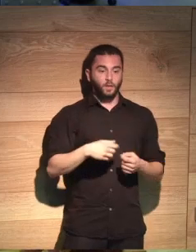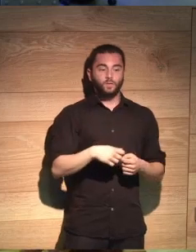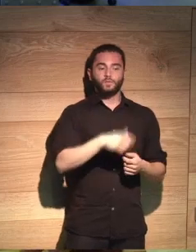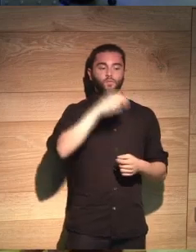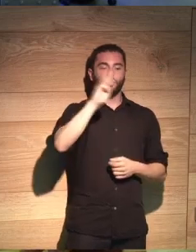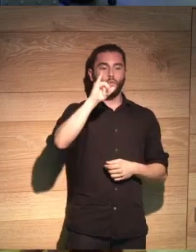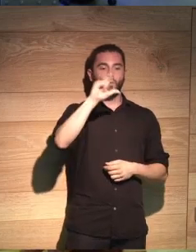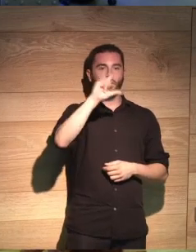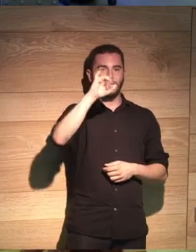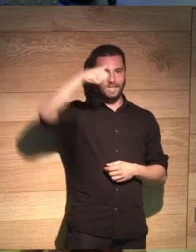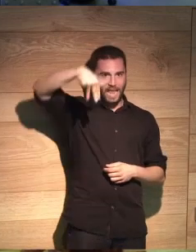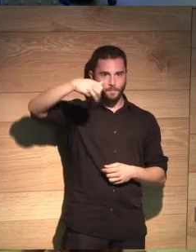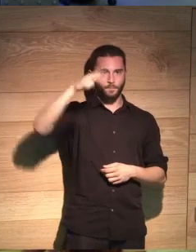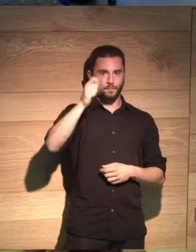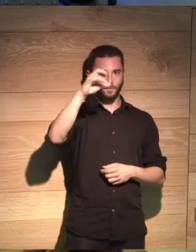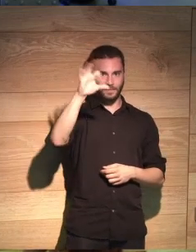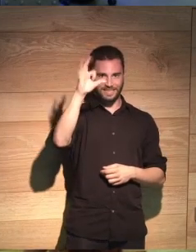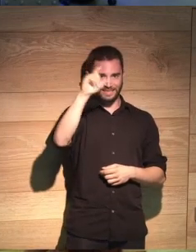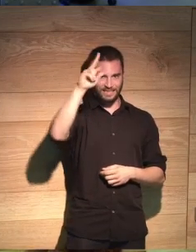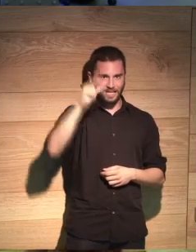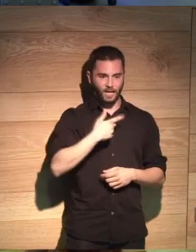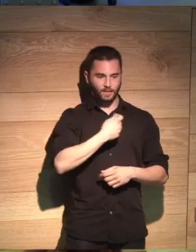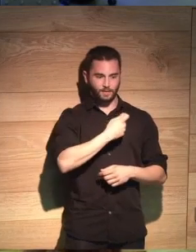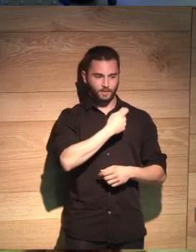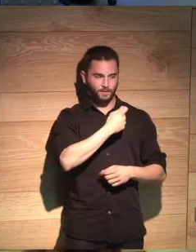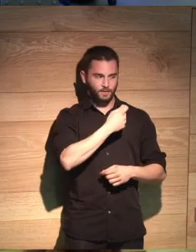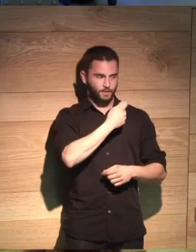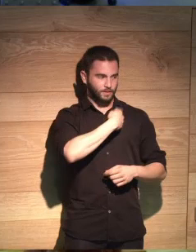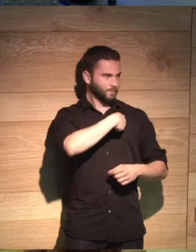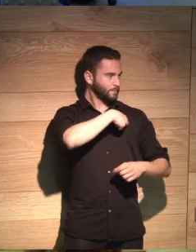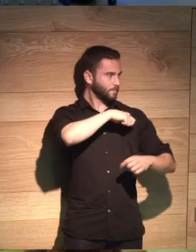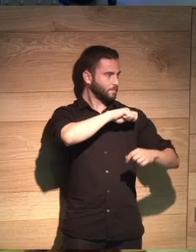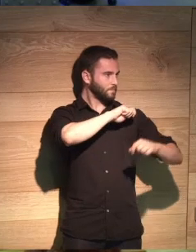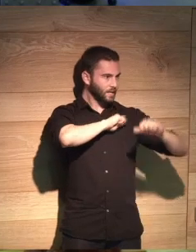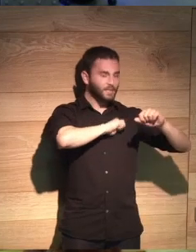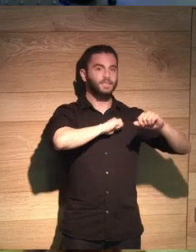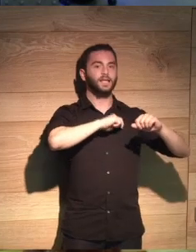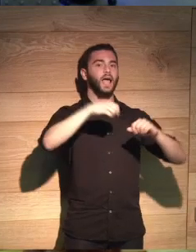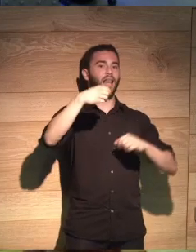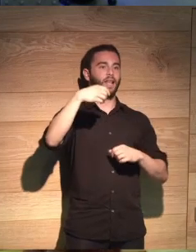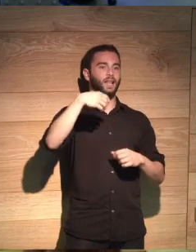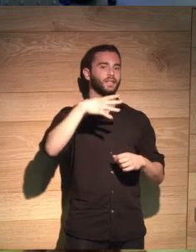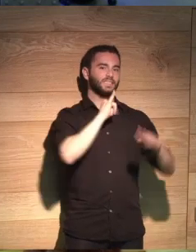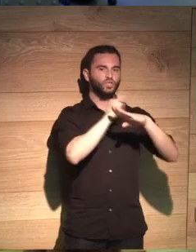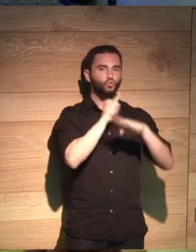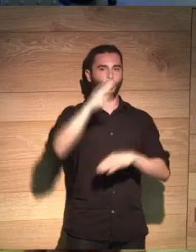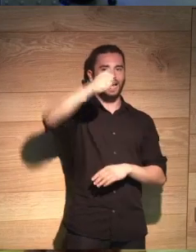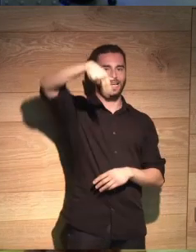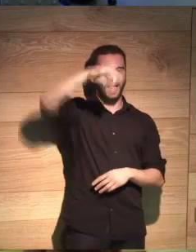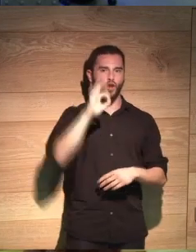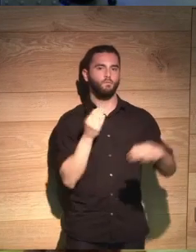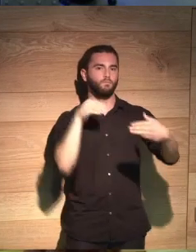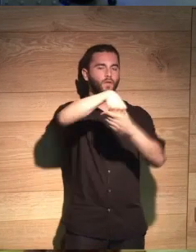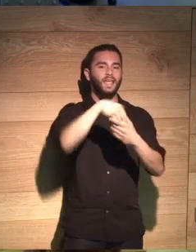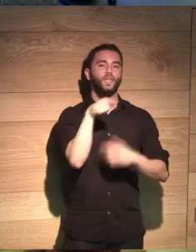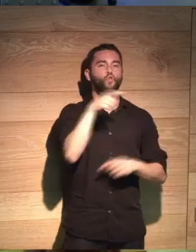Chislett, hispanista, bareano, miembro del Real Instituto Elcano y uno de los